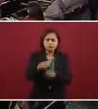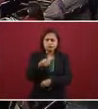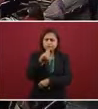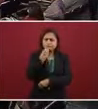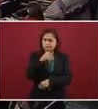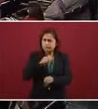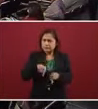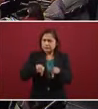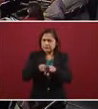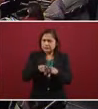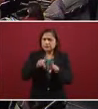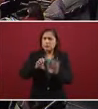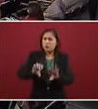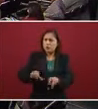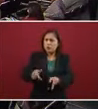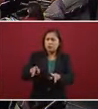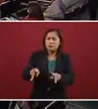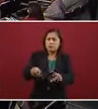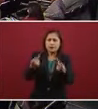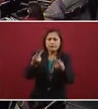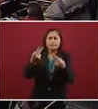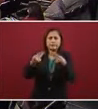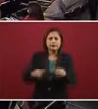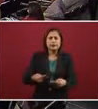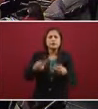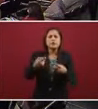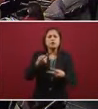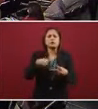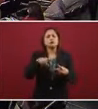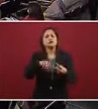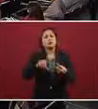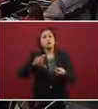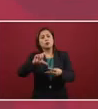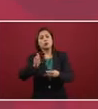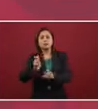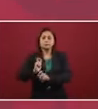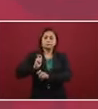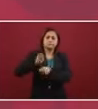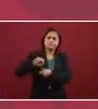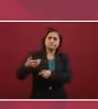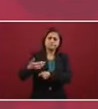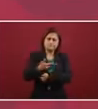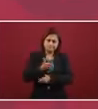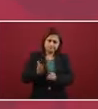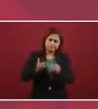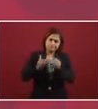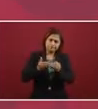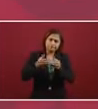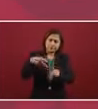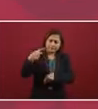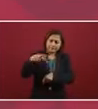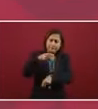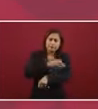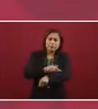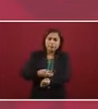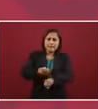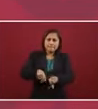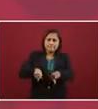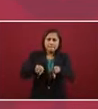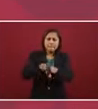artesanías, la actividad pesquera, ¿sí?, para el autoconsumo,